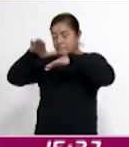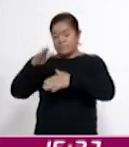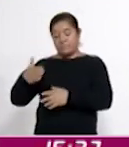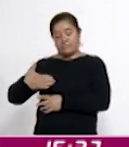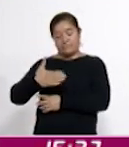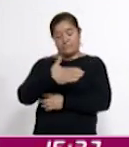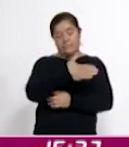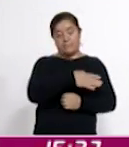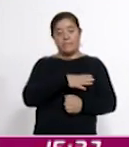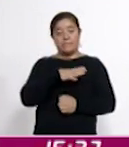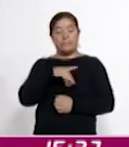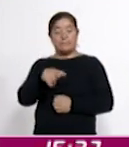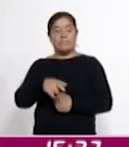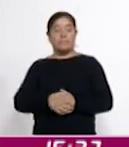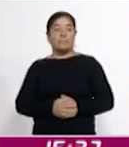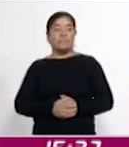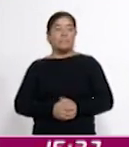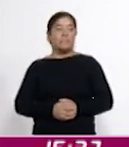será